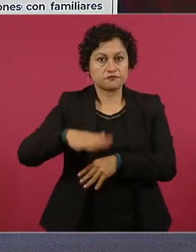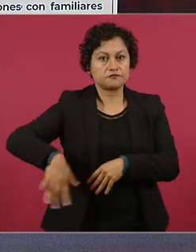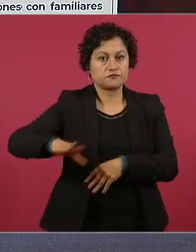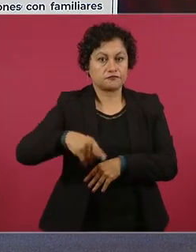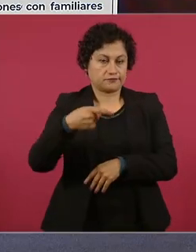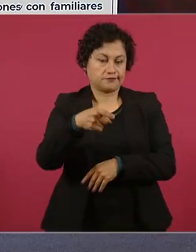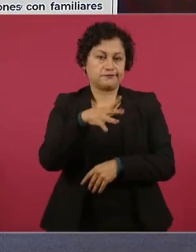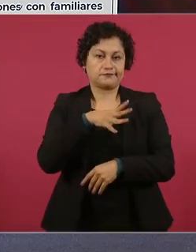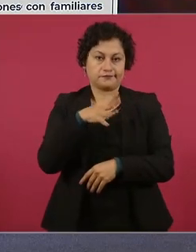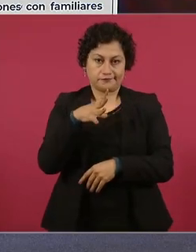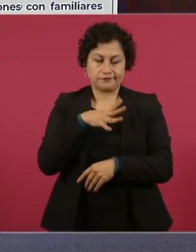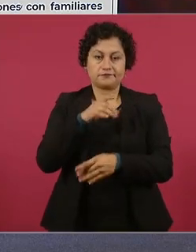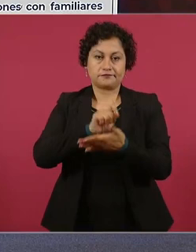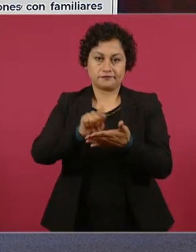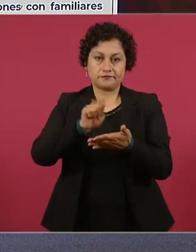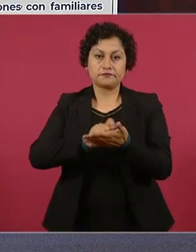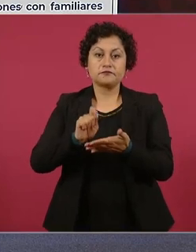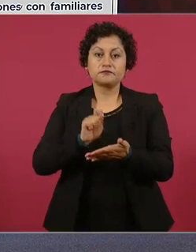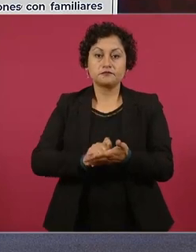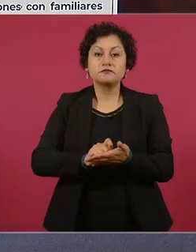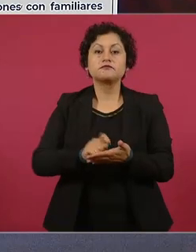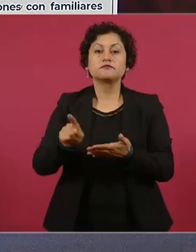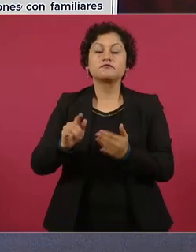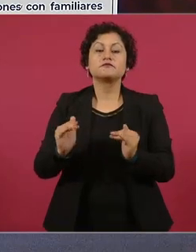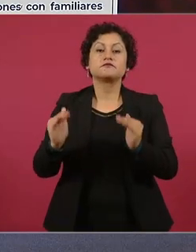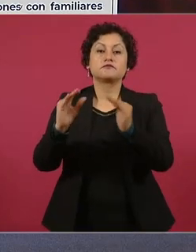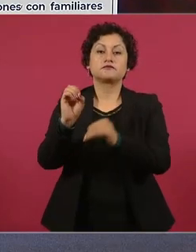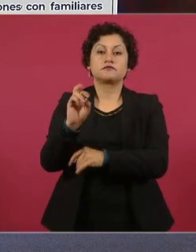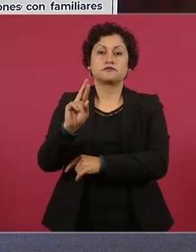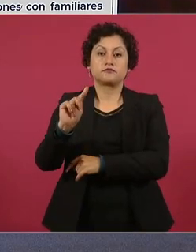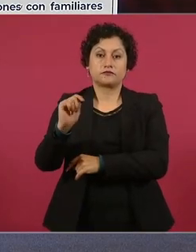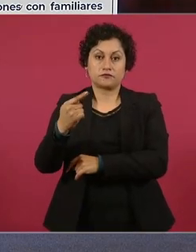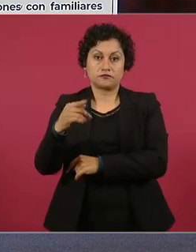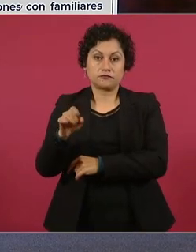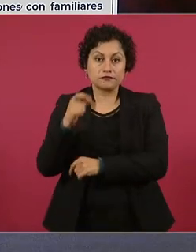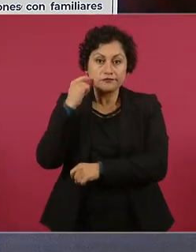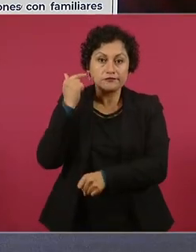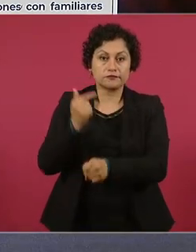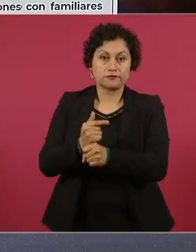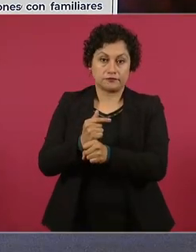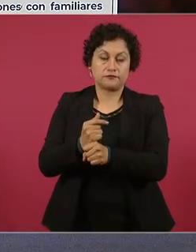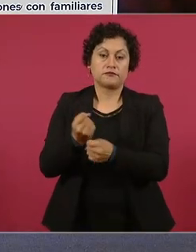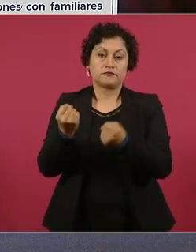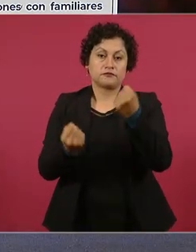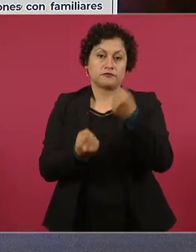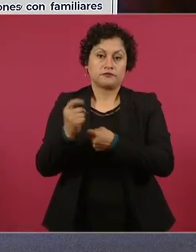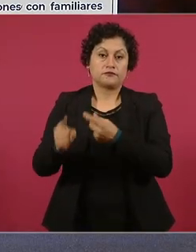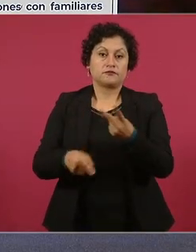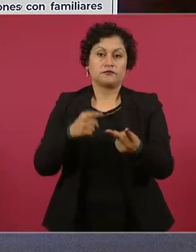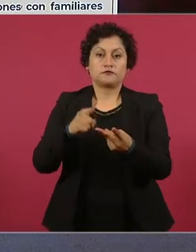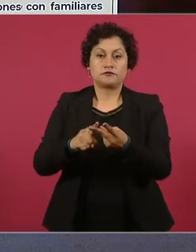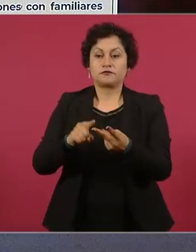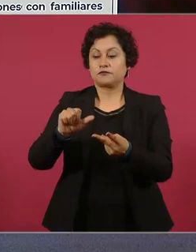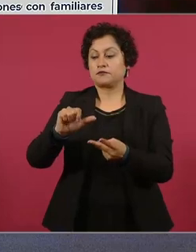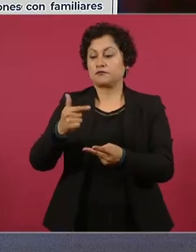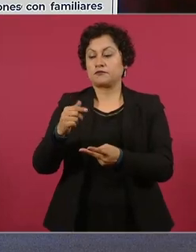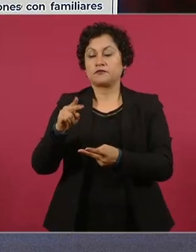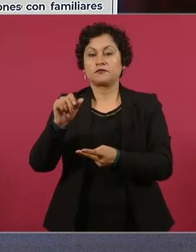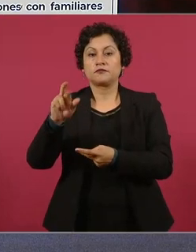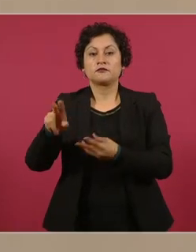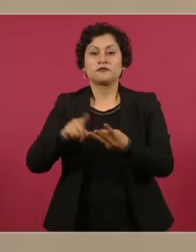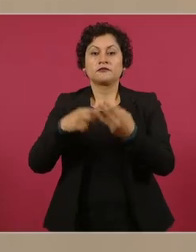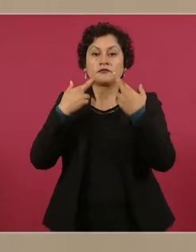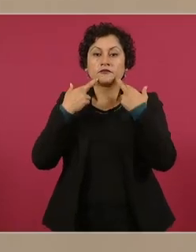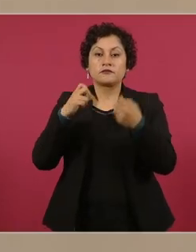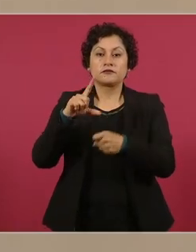hecho la búsqueda, Cerro de Ortega que avanzaba el vehículo, el Aijadero, Cerro del Aguilar, Rancho Los Lobos,